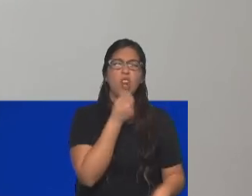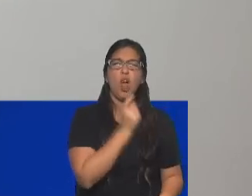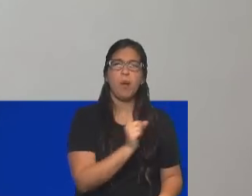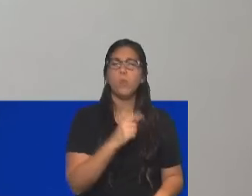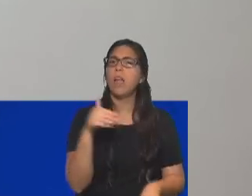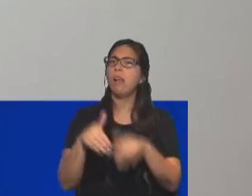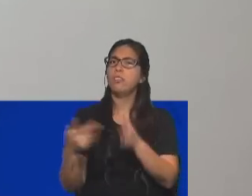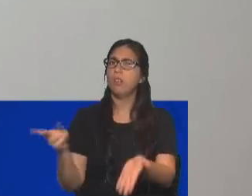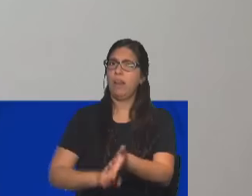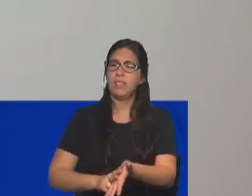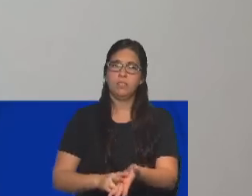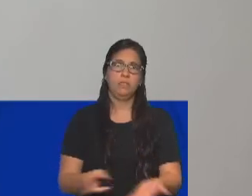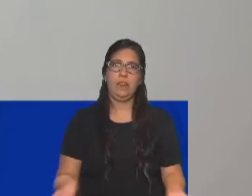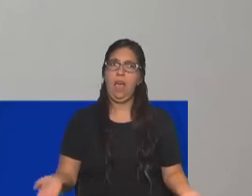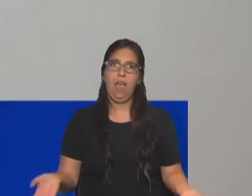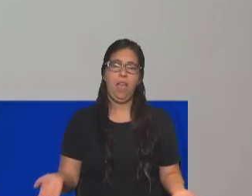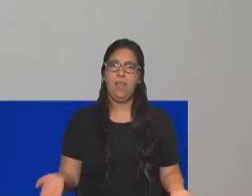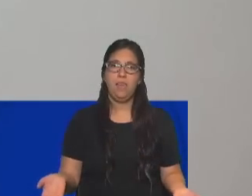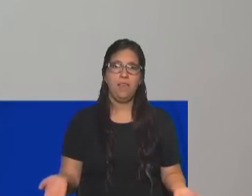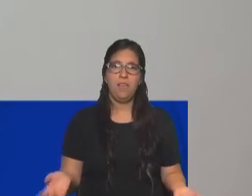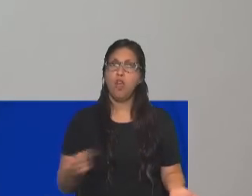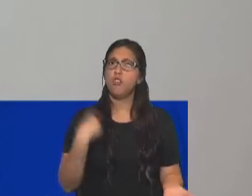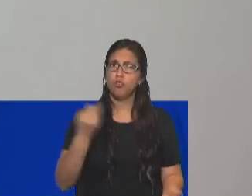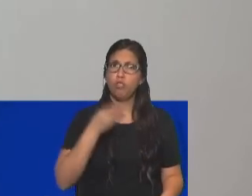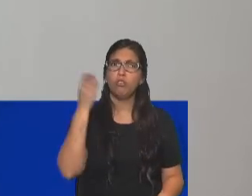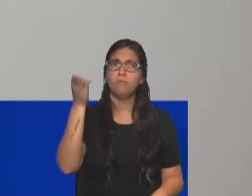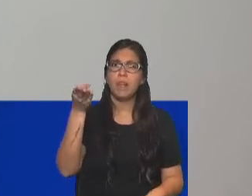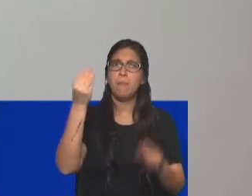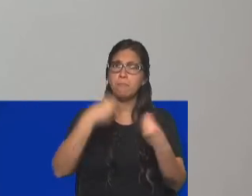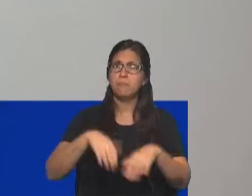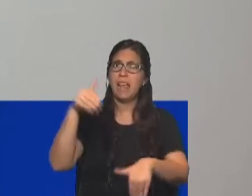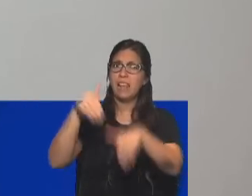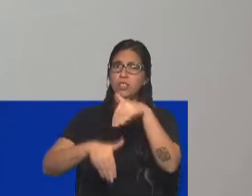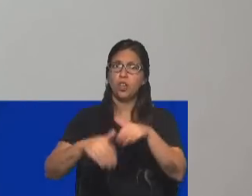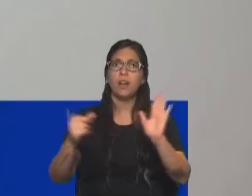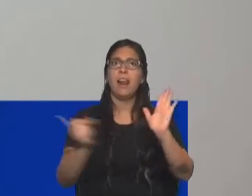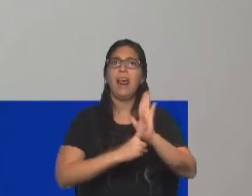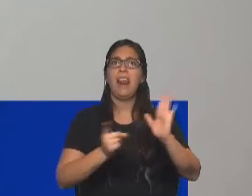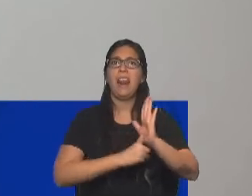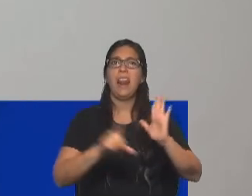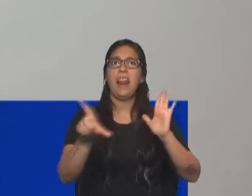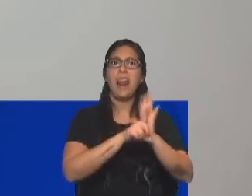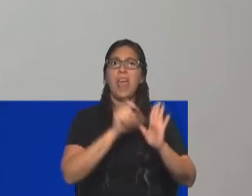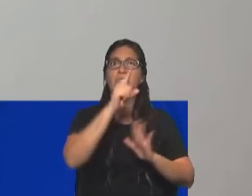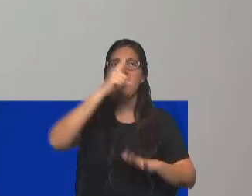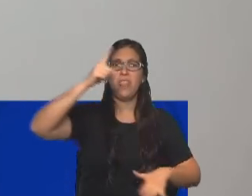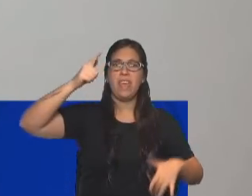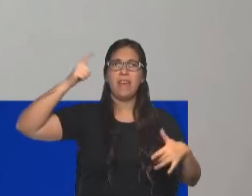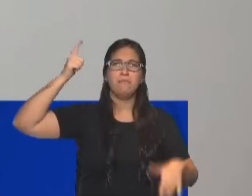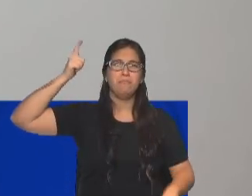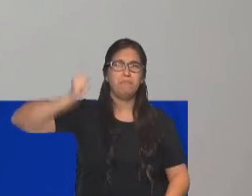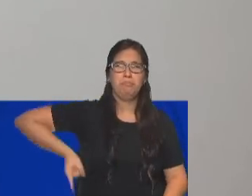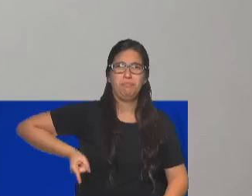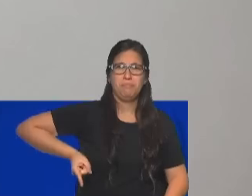elección. Nosotros fuimos una elección con las reglas de la tiranía. Mucha gente me dijo que estábamos